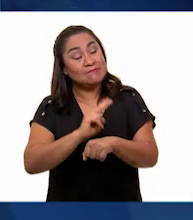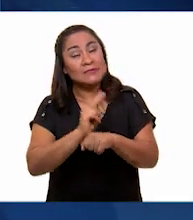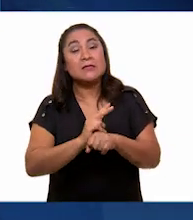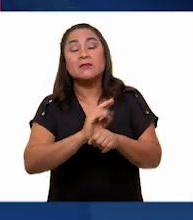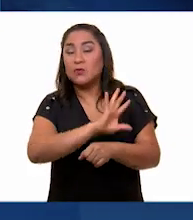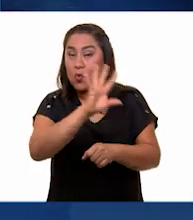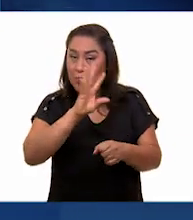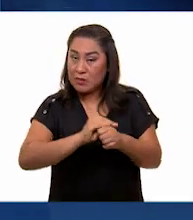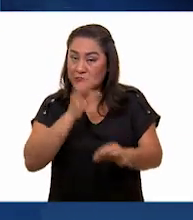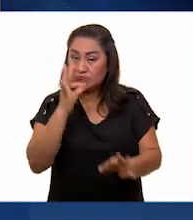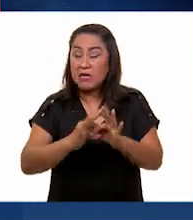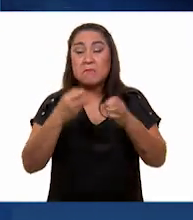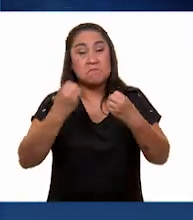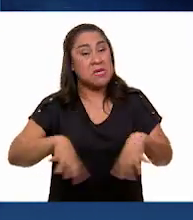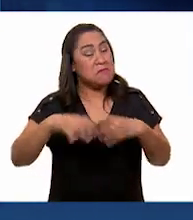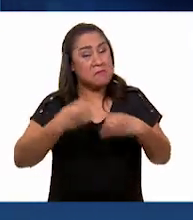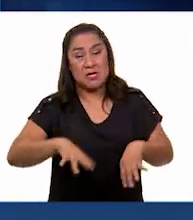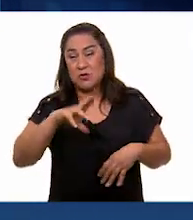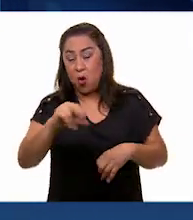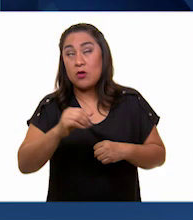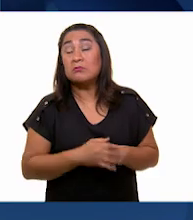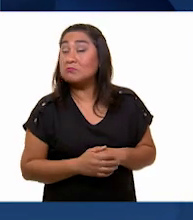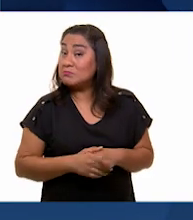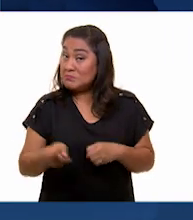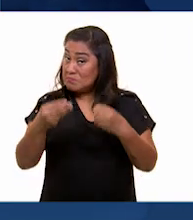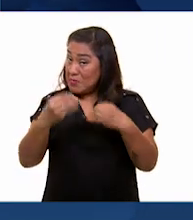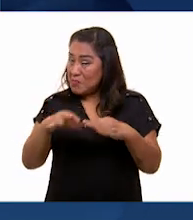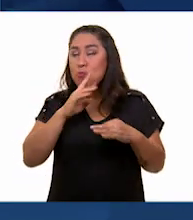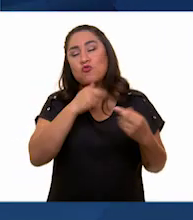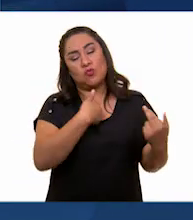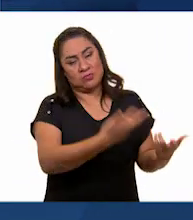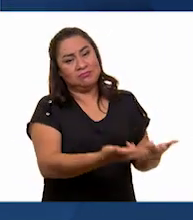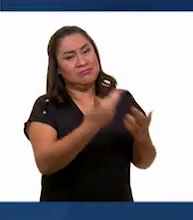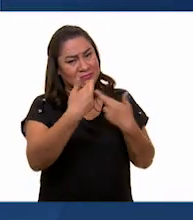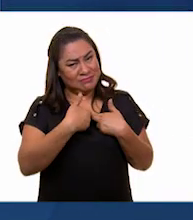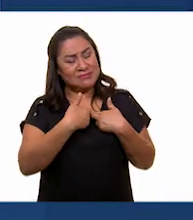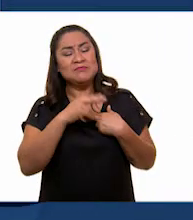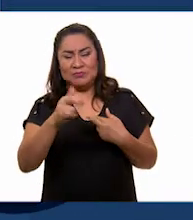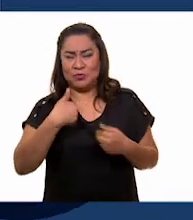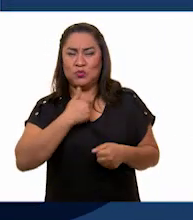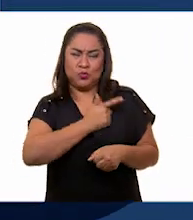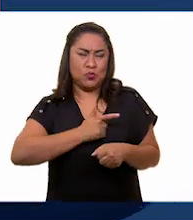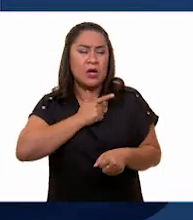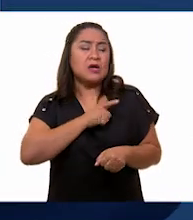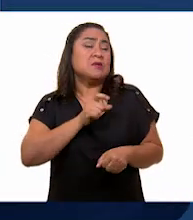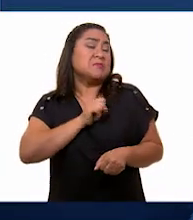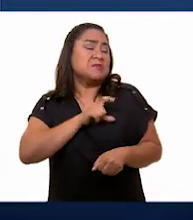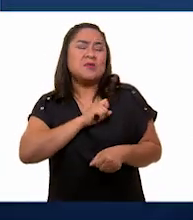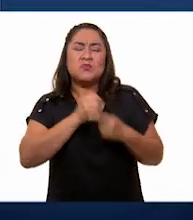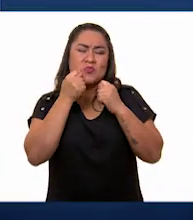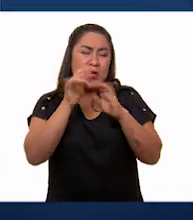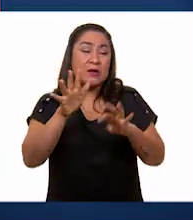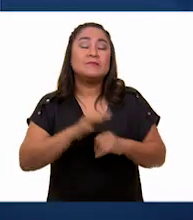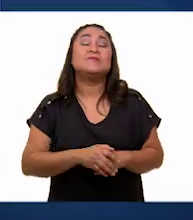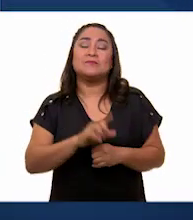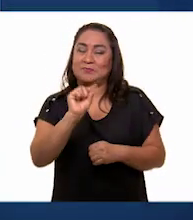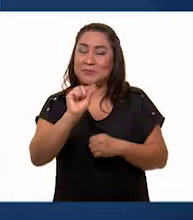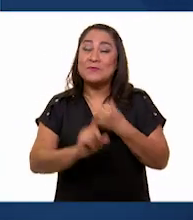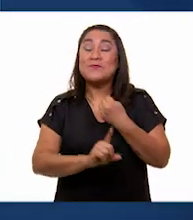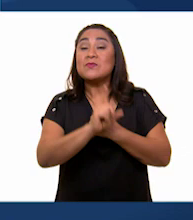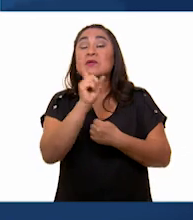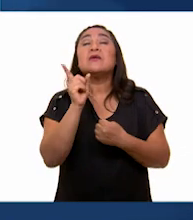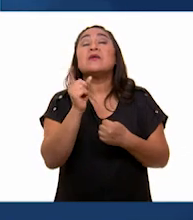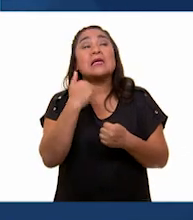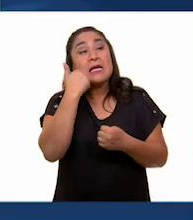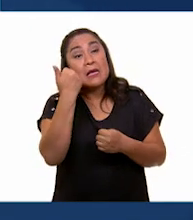plantas. Pues si te sobran, me regalas una planta, porque sí me gustan, aunque tengan espinas. La condición del problema es tener la